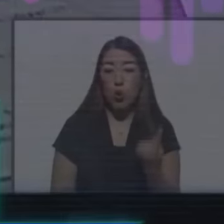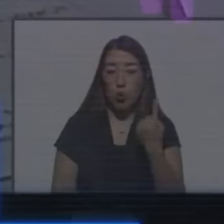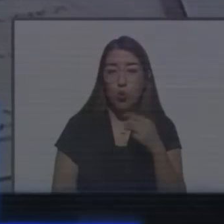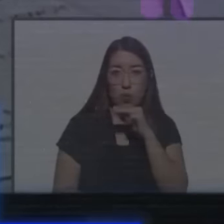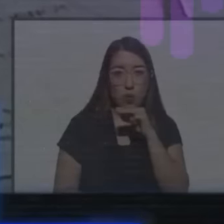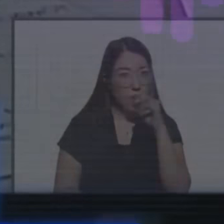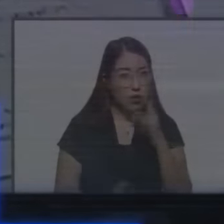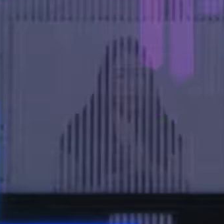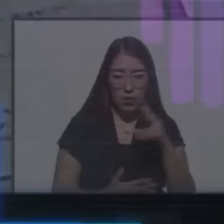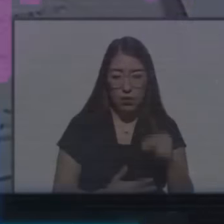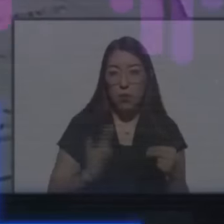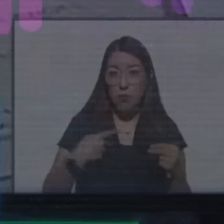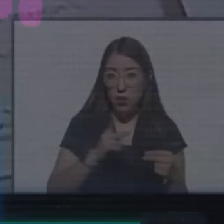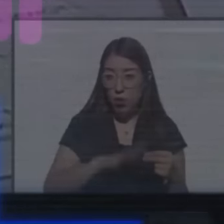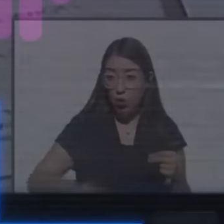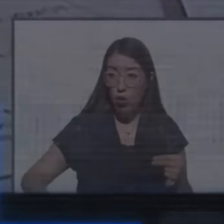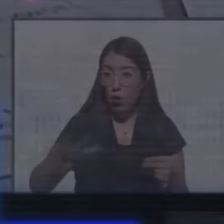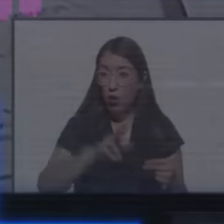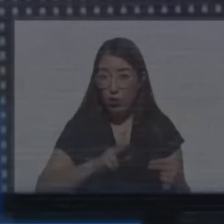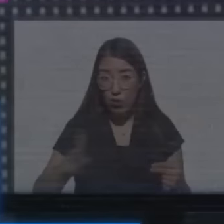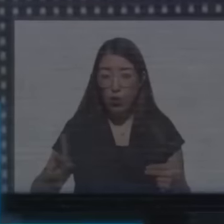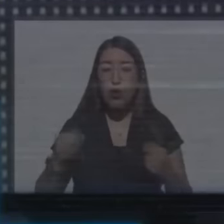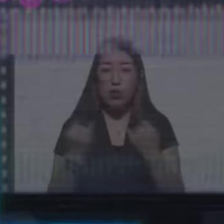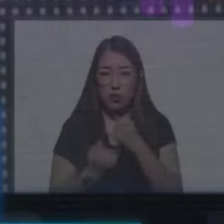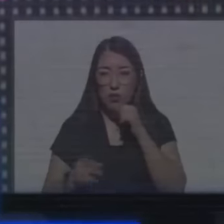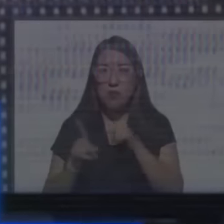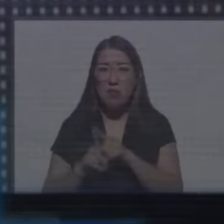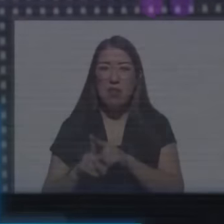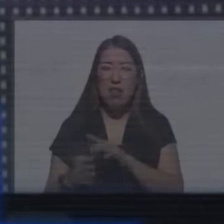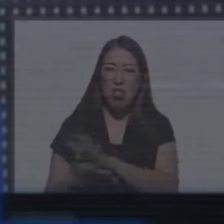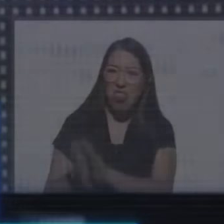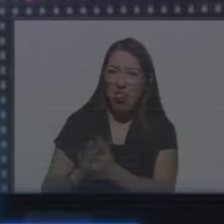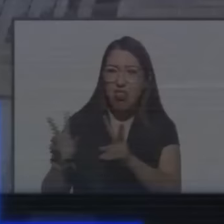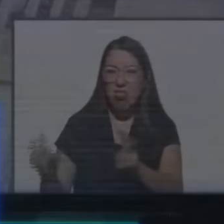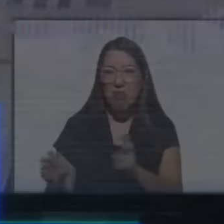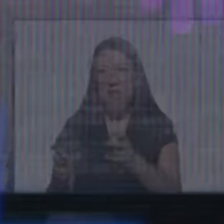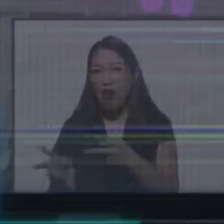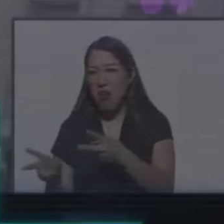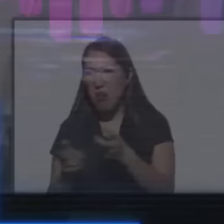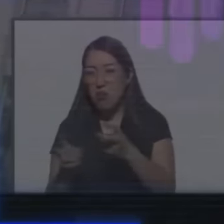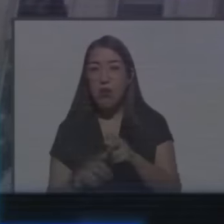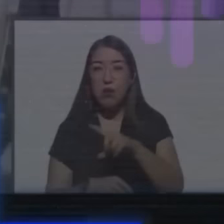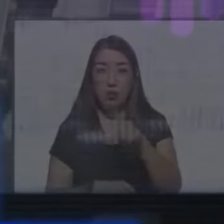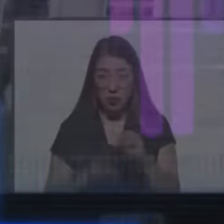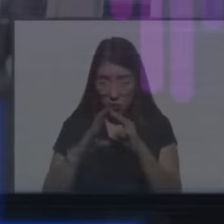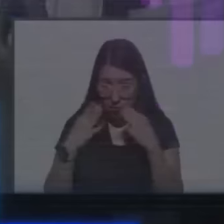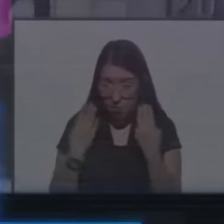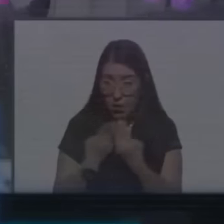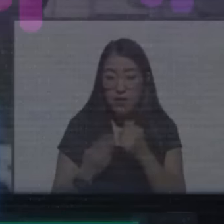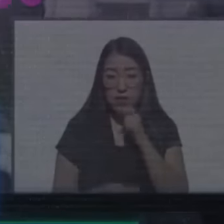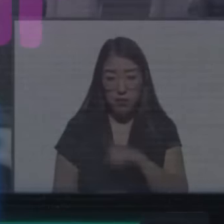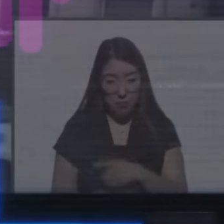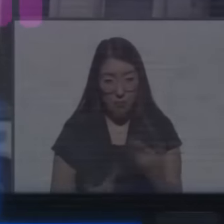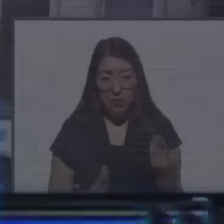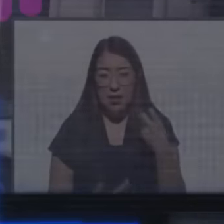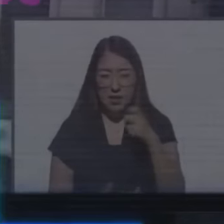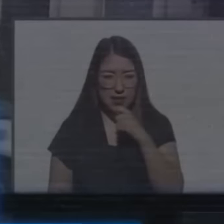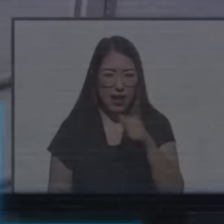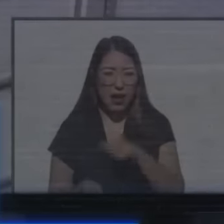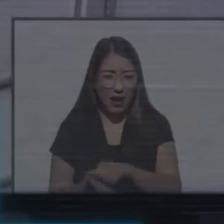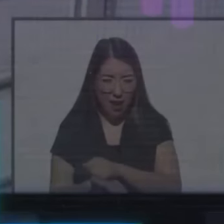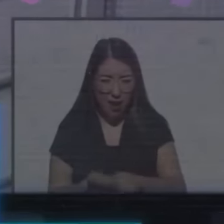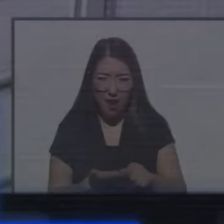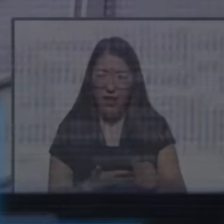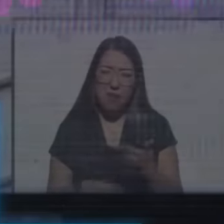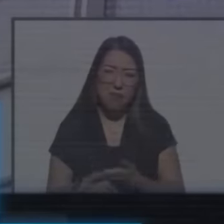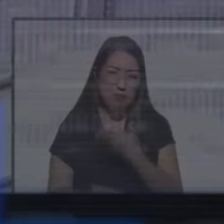debo decirlo, toda la familia estaba involucrada en la delincuencia y después en el crimen organizado. Así que es una carta, la verdad, muy lastimera,